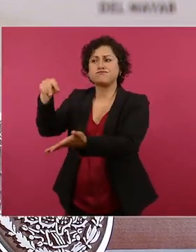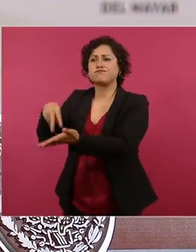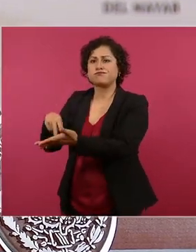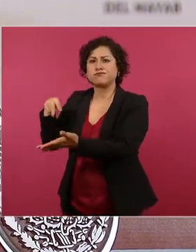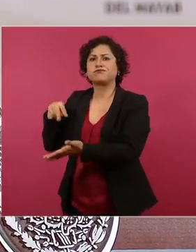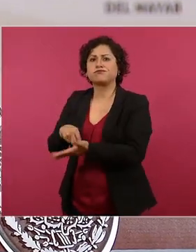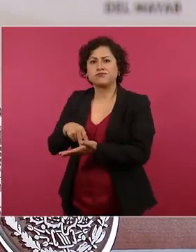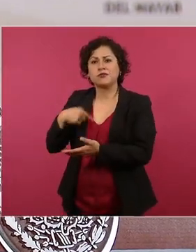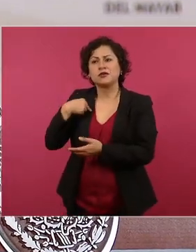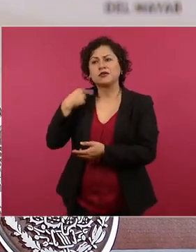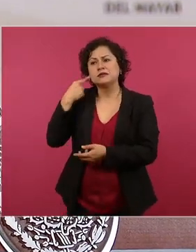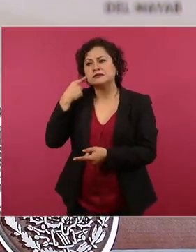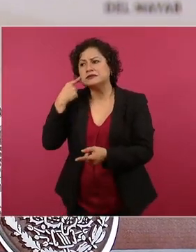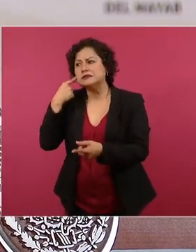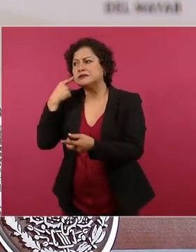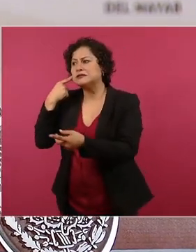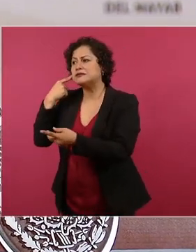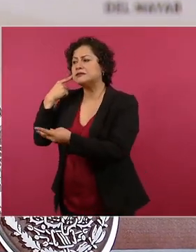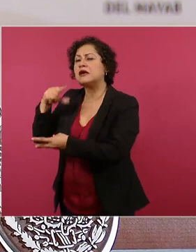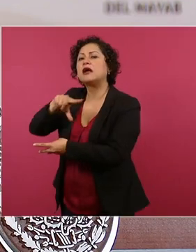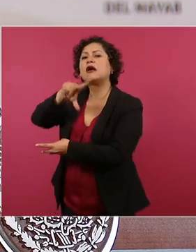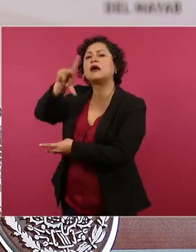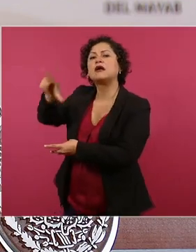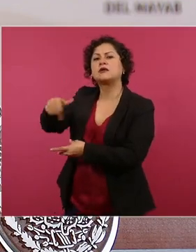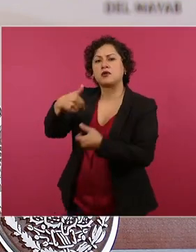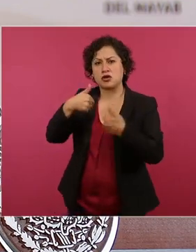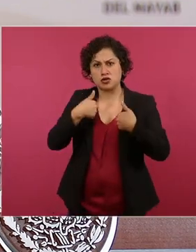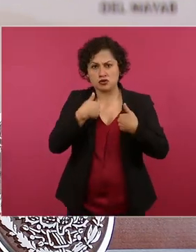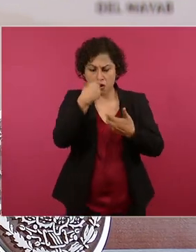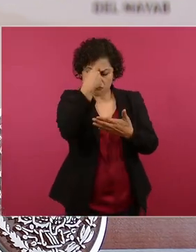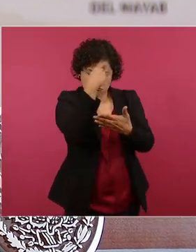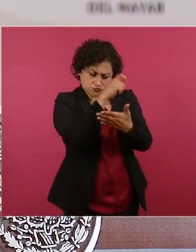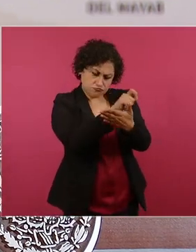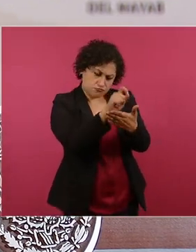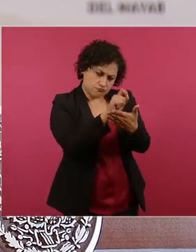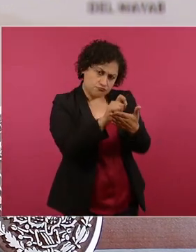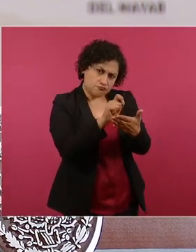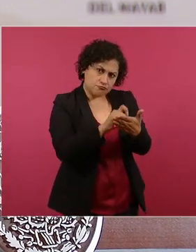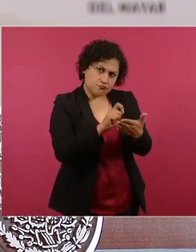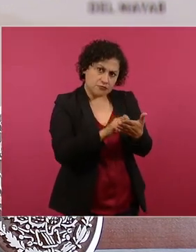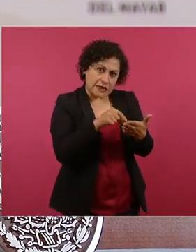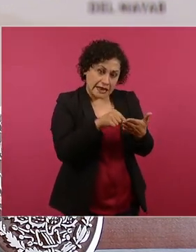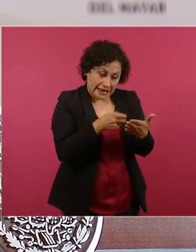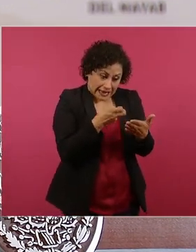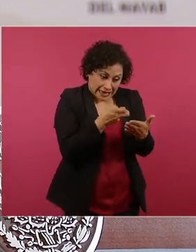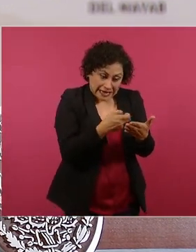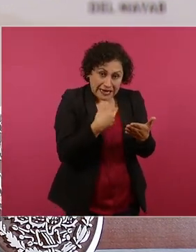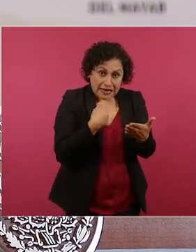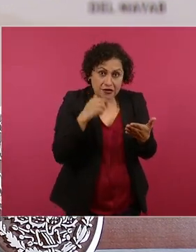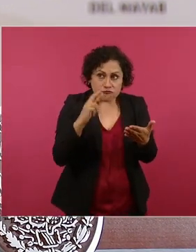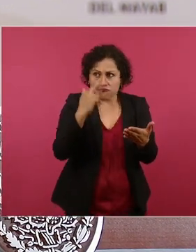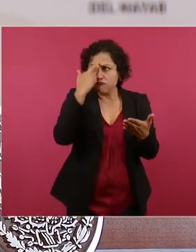un texto que lo reproduzco en mi nuevo libro,